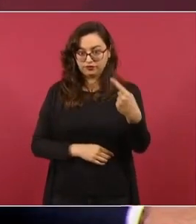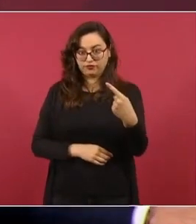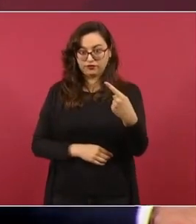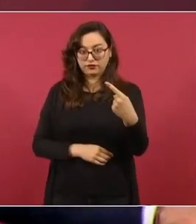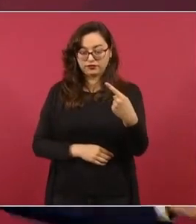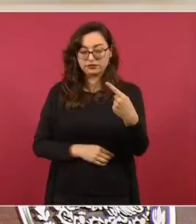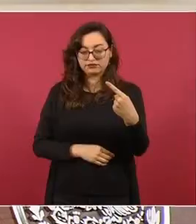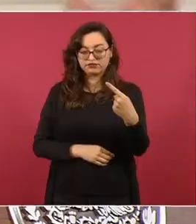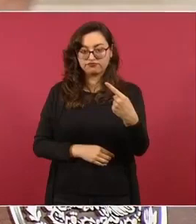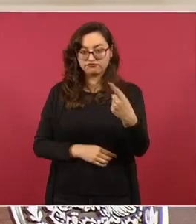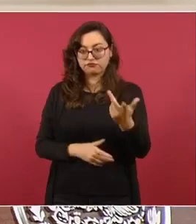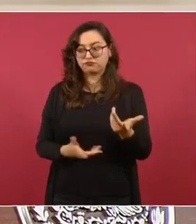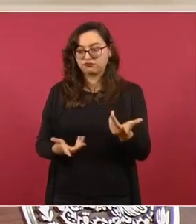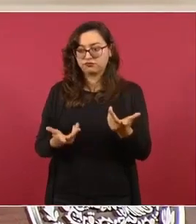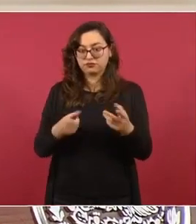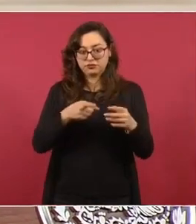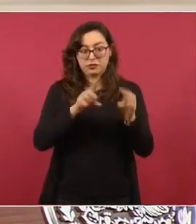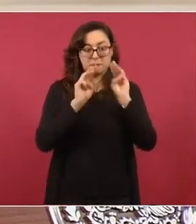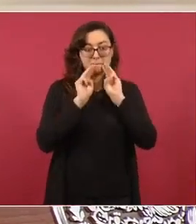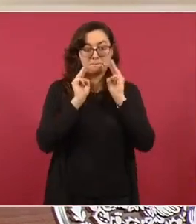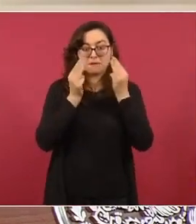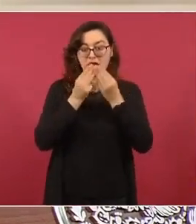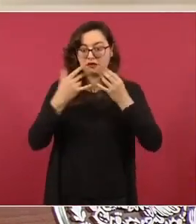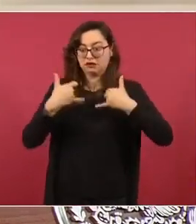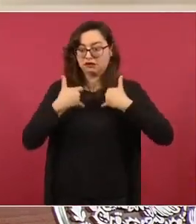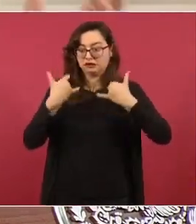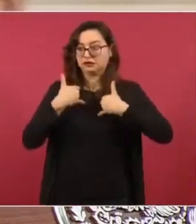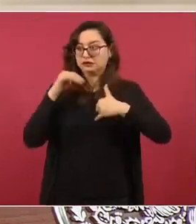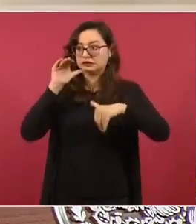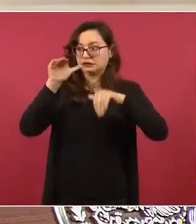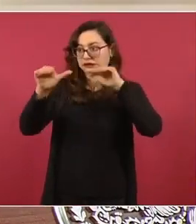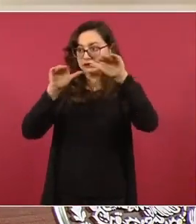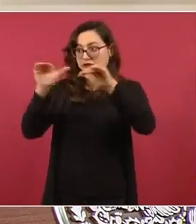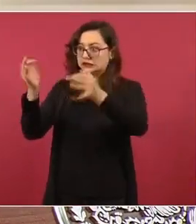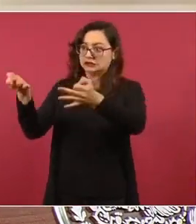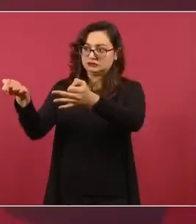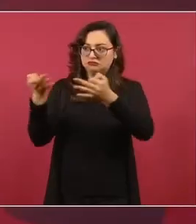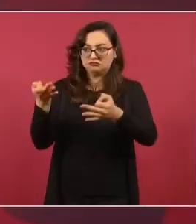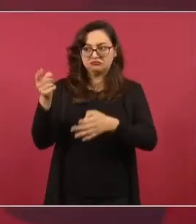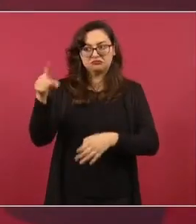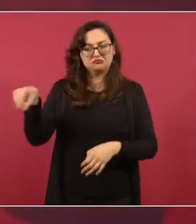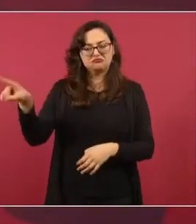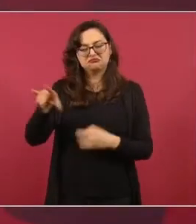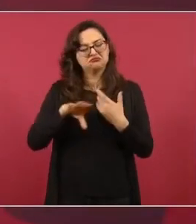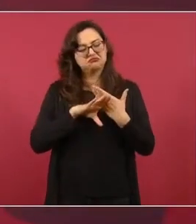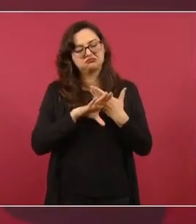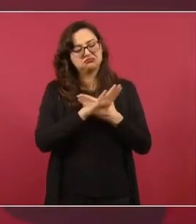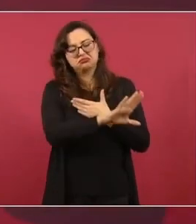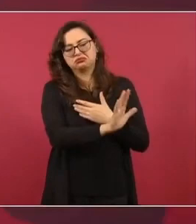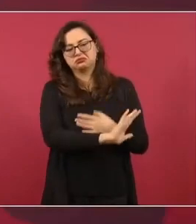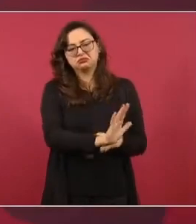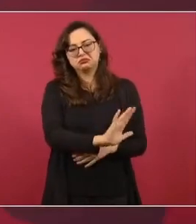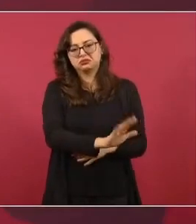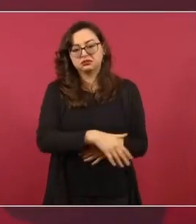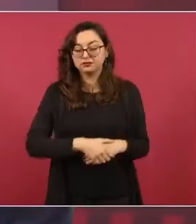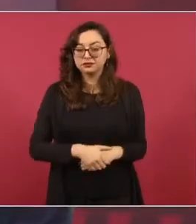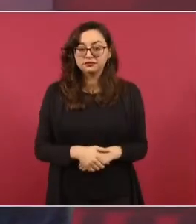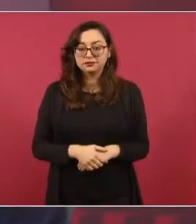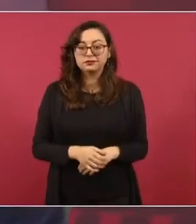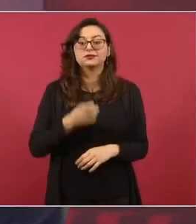que los delincuentes no se lleven a los jóvenes, que no los enganchen. Y por eso